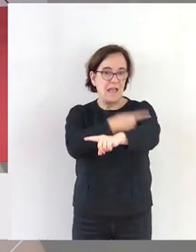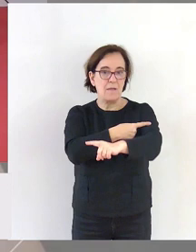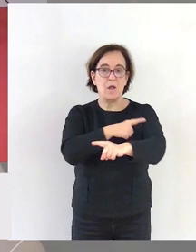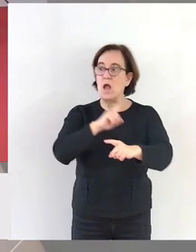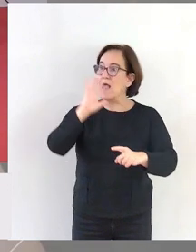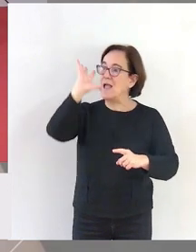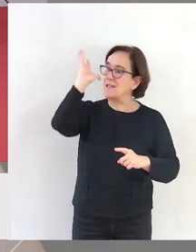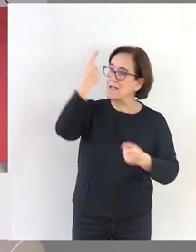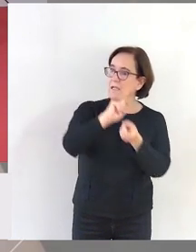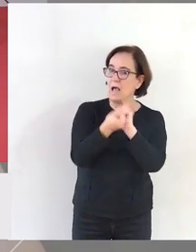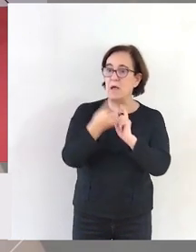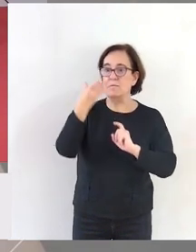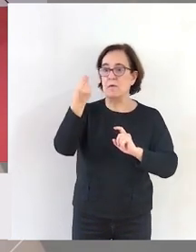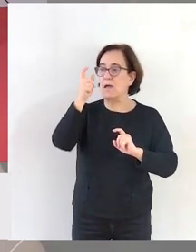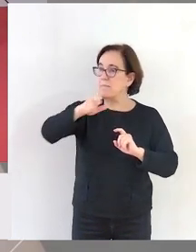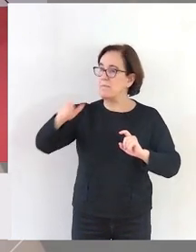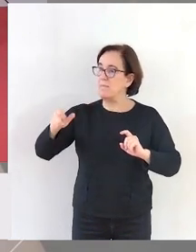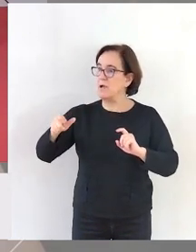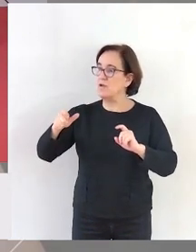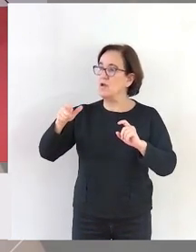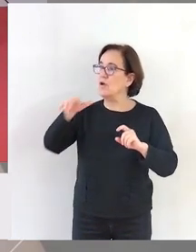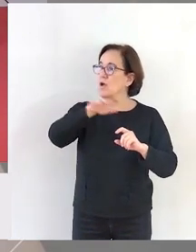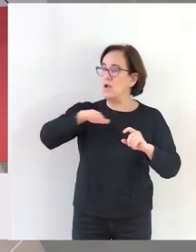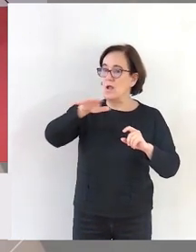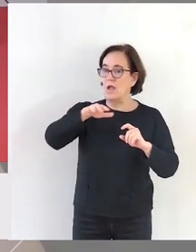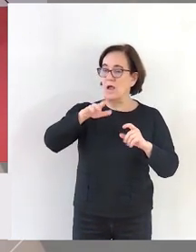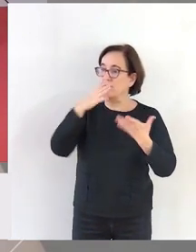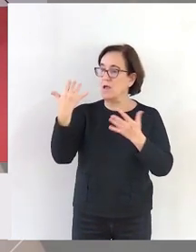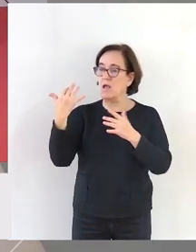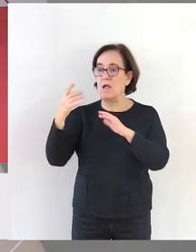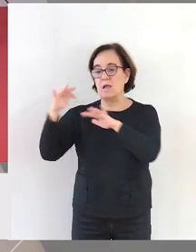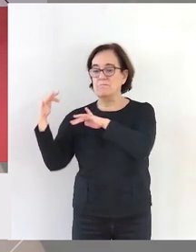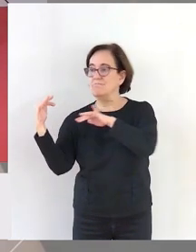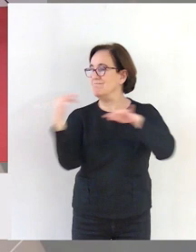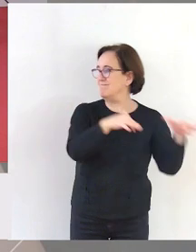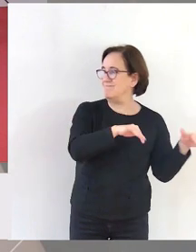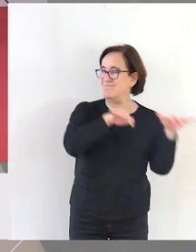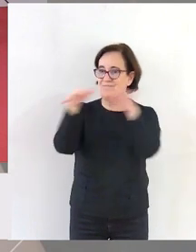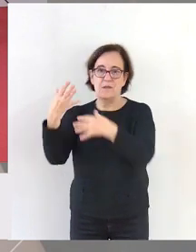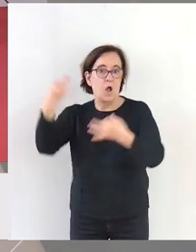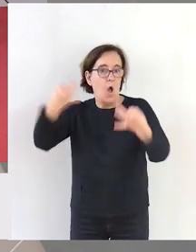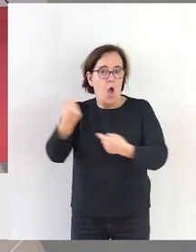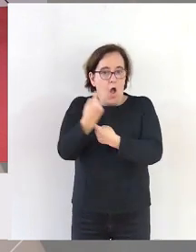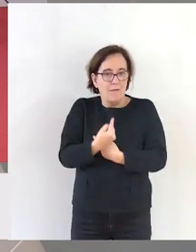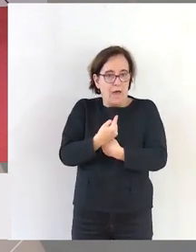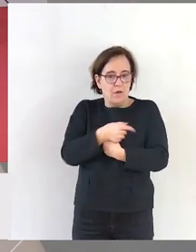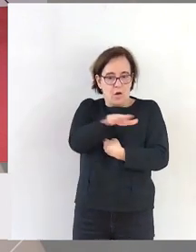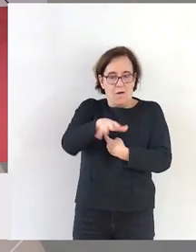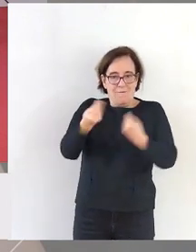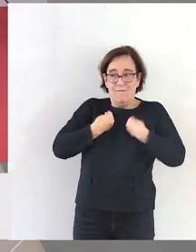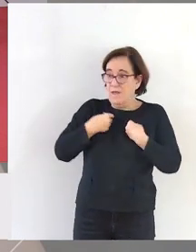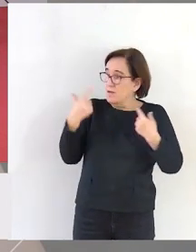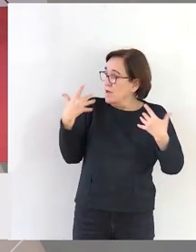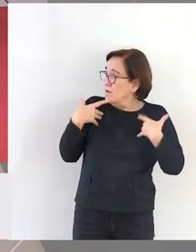obligando a tantas personas en tantos lugares del mundo a tener que cambiar obligadamente de lugar y si Nosotros hemos